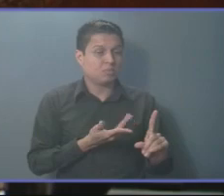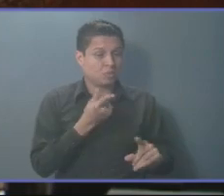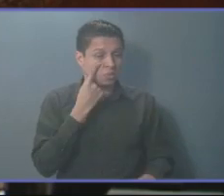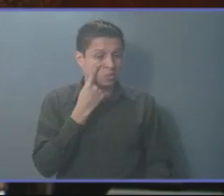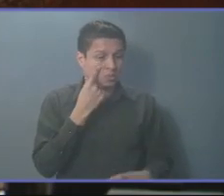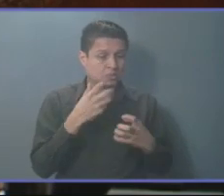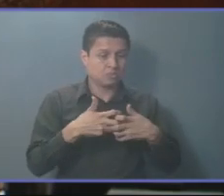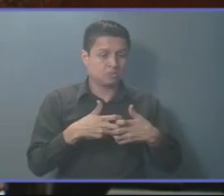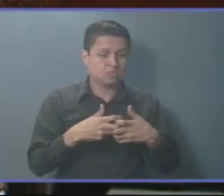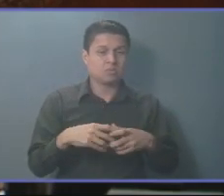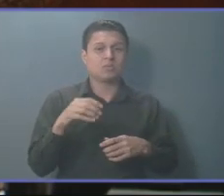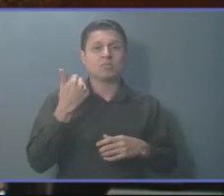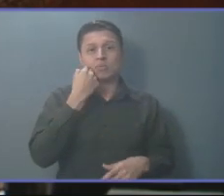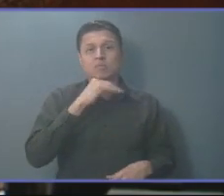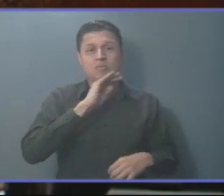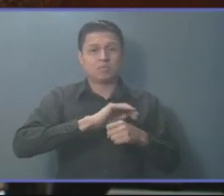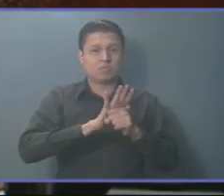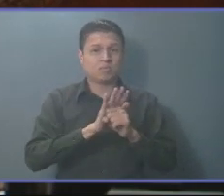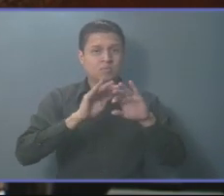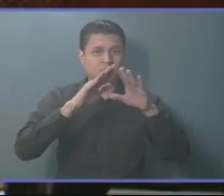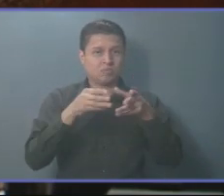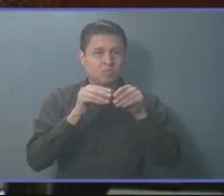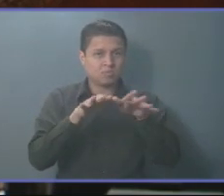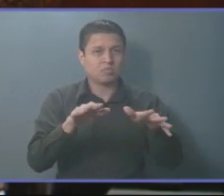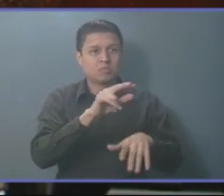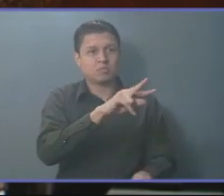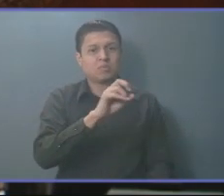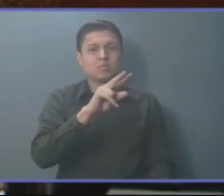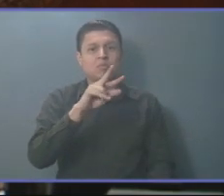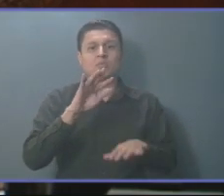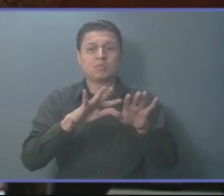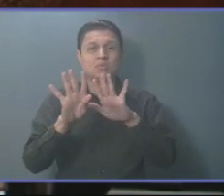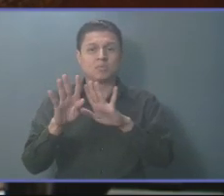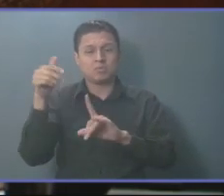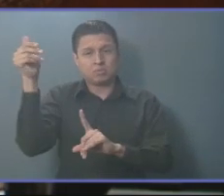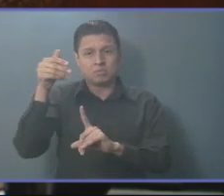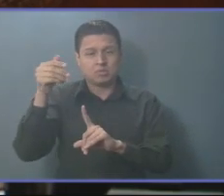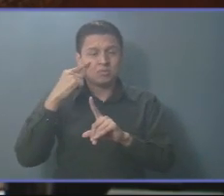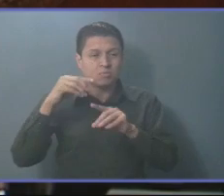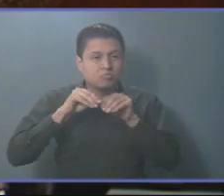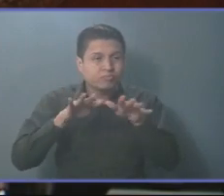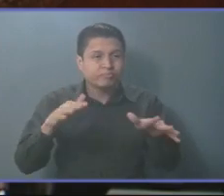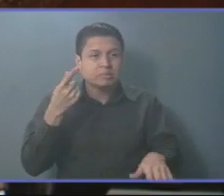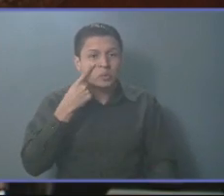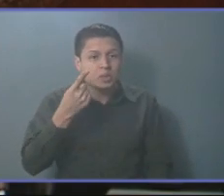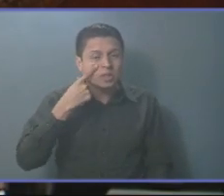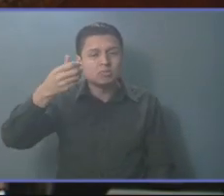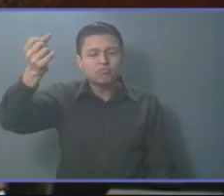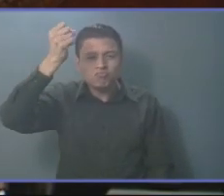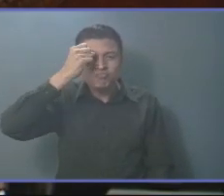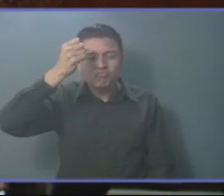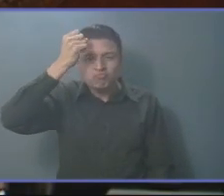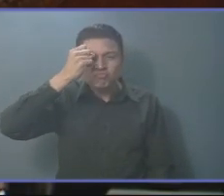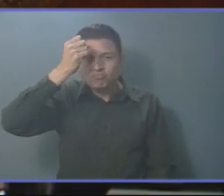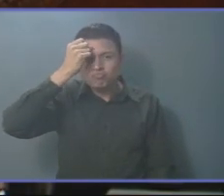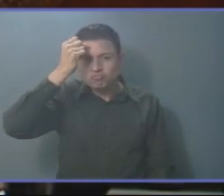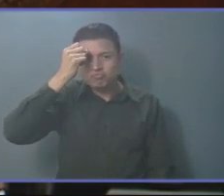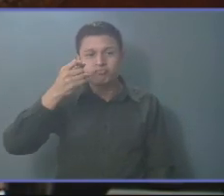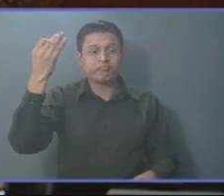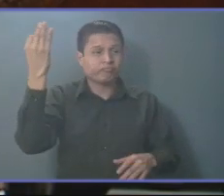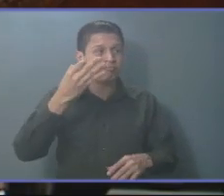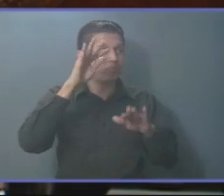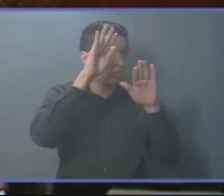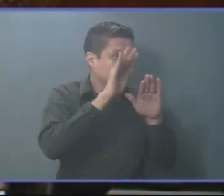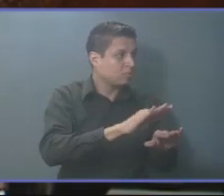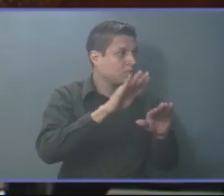ante el COVID-19. Capacitar a la máxima dirección y a los trabajadores sobre las medidas apropiadas